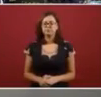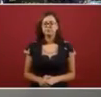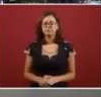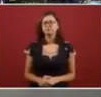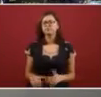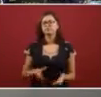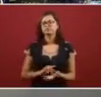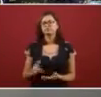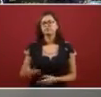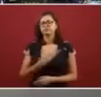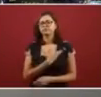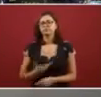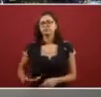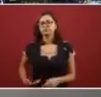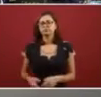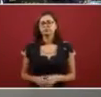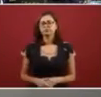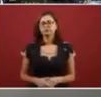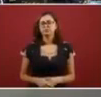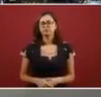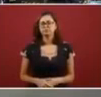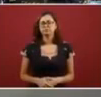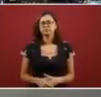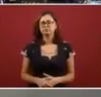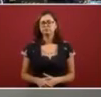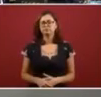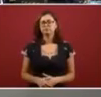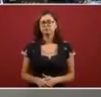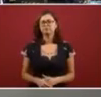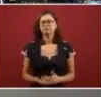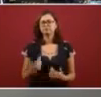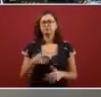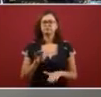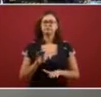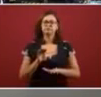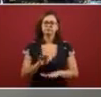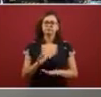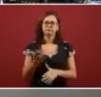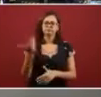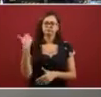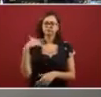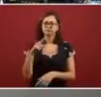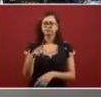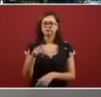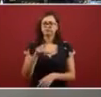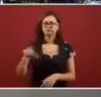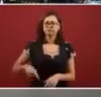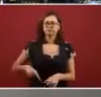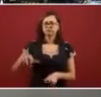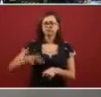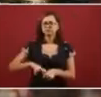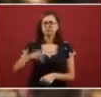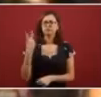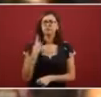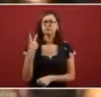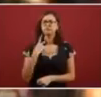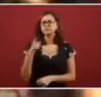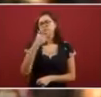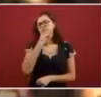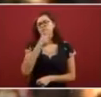Gracias, presidente. Celsin Juárez, de Cilinia MX. Sobre la información que dio a conocer el gobernador de Puebla, Miguel Ángel